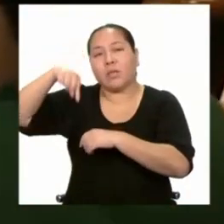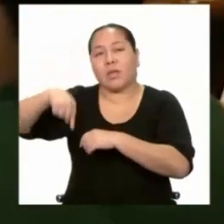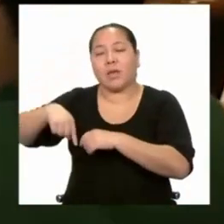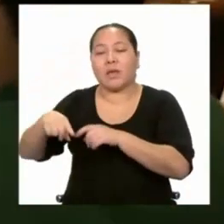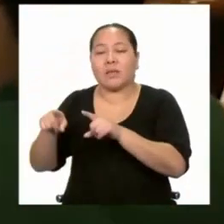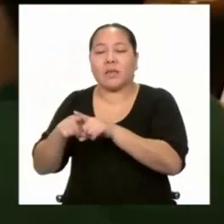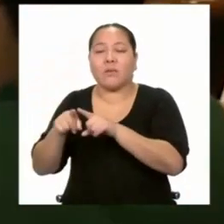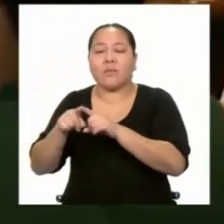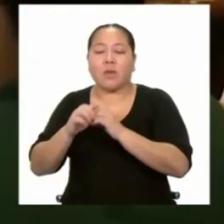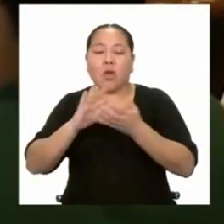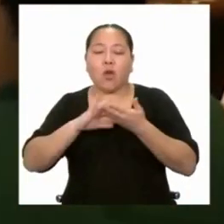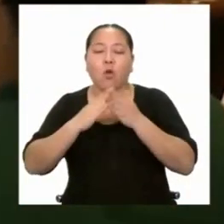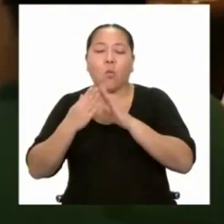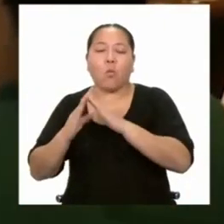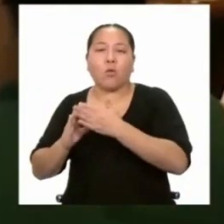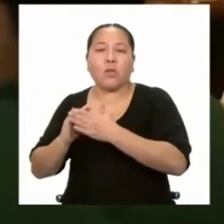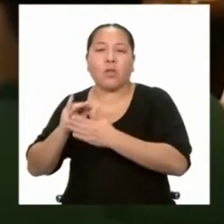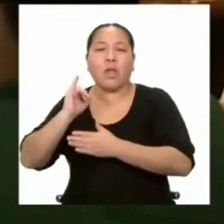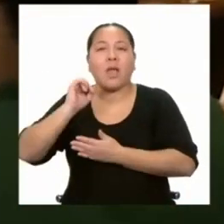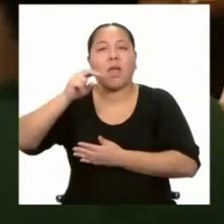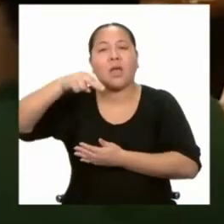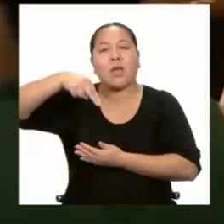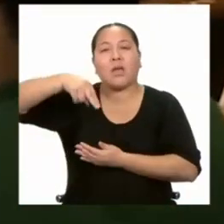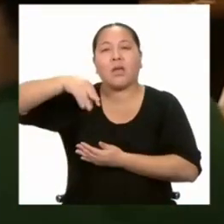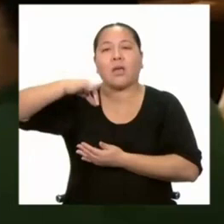de Infierno.